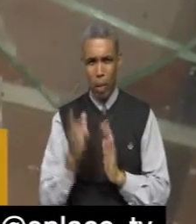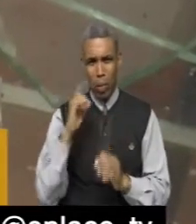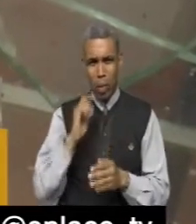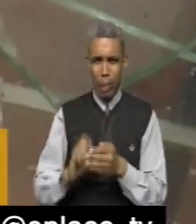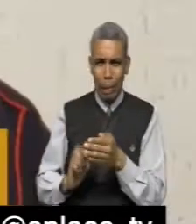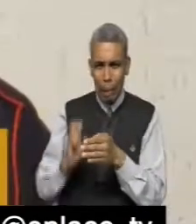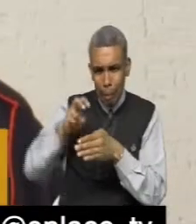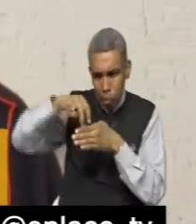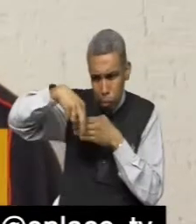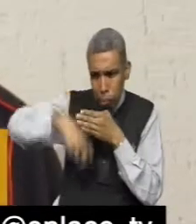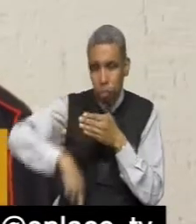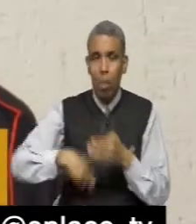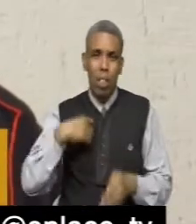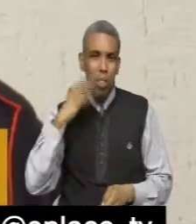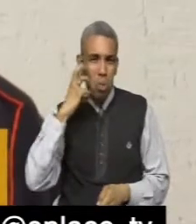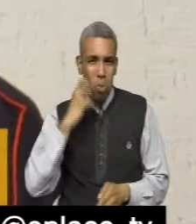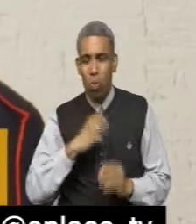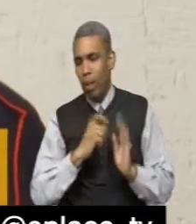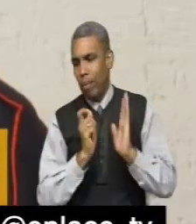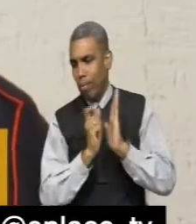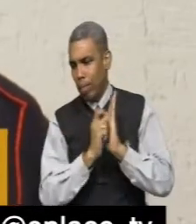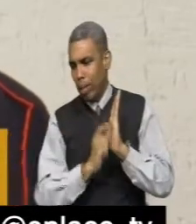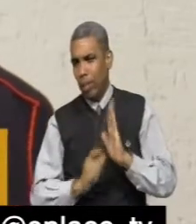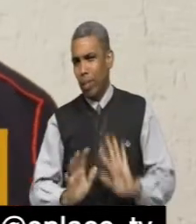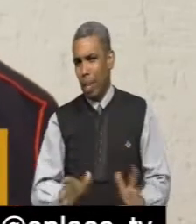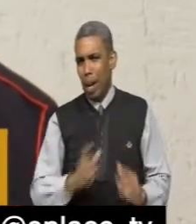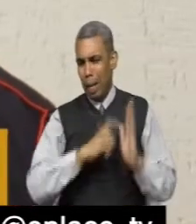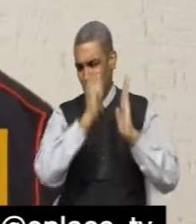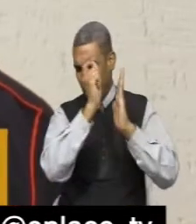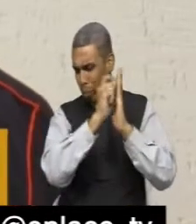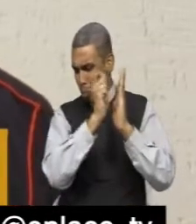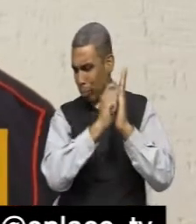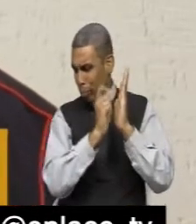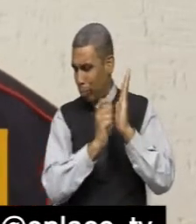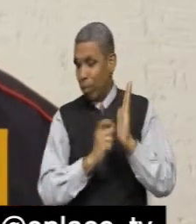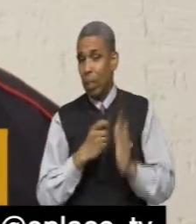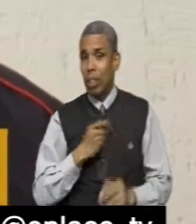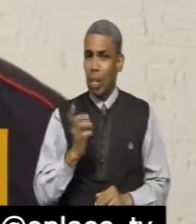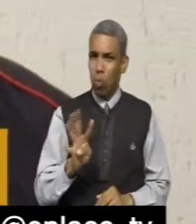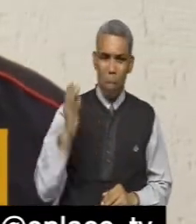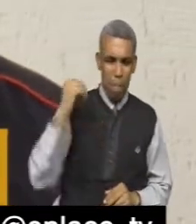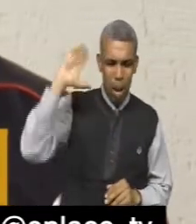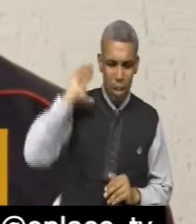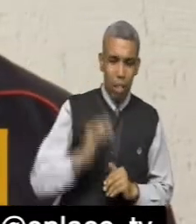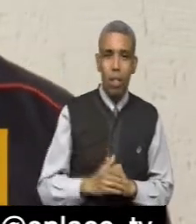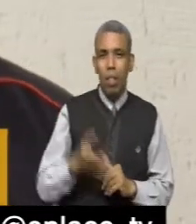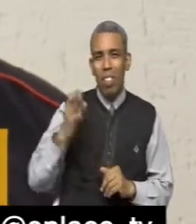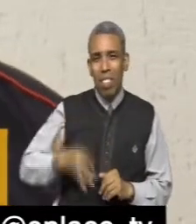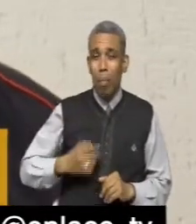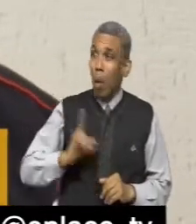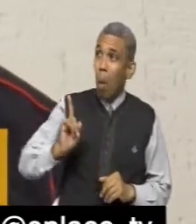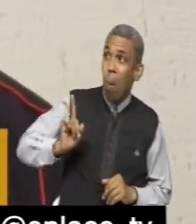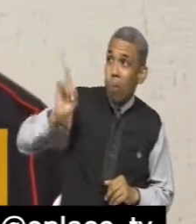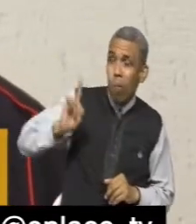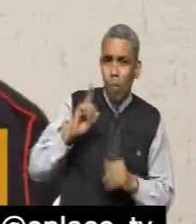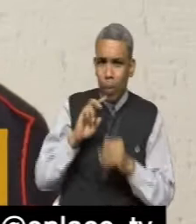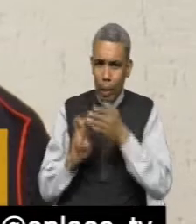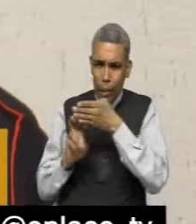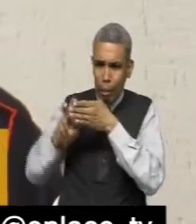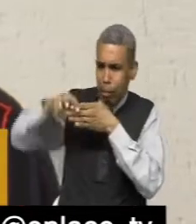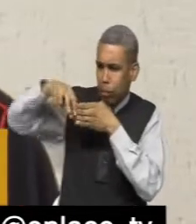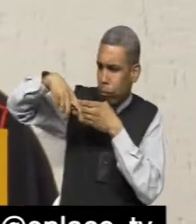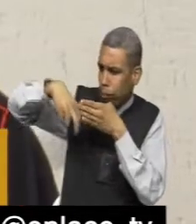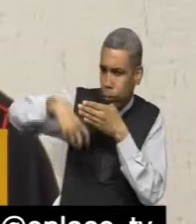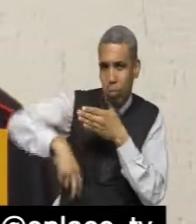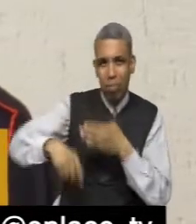las suyas. Nos han robado más de 14 veces. Siempre en modalidad ventosa, se meten por el techo, quitan una teja y se